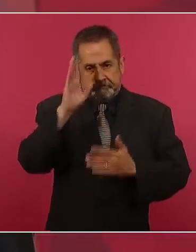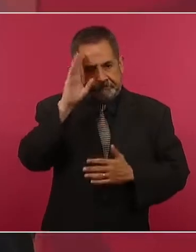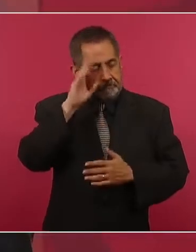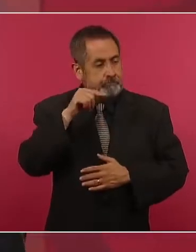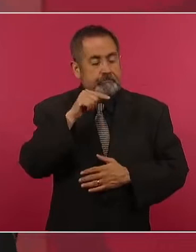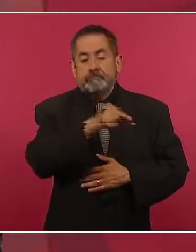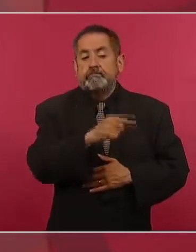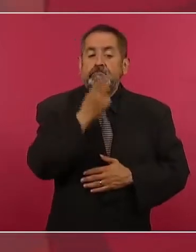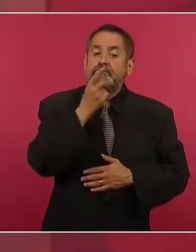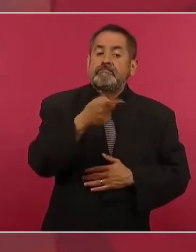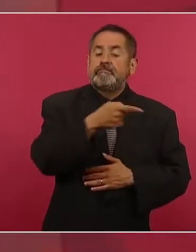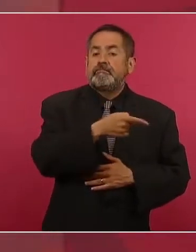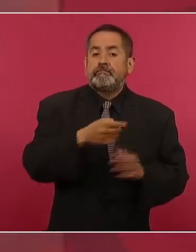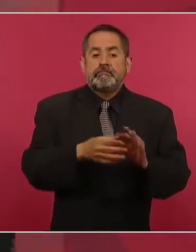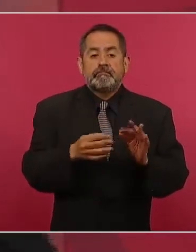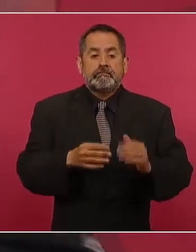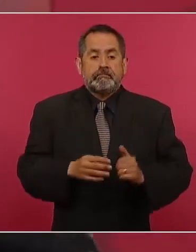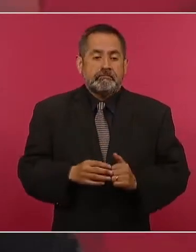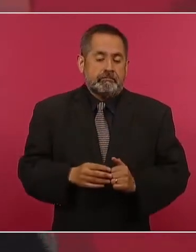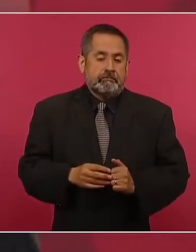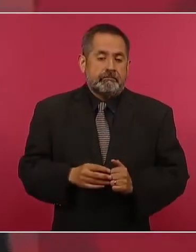de que